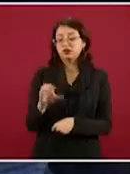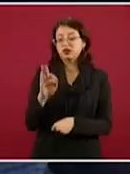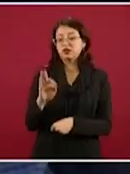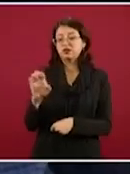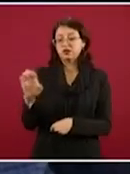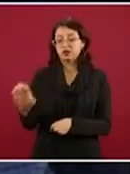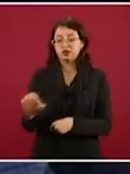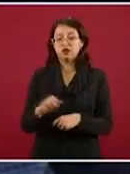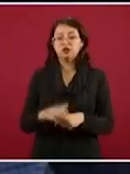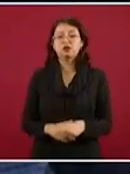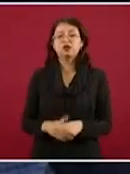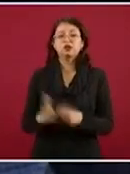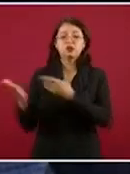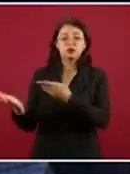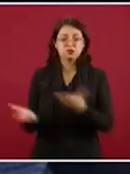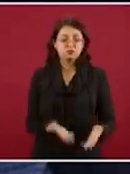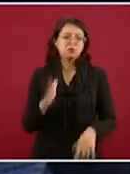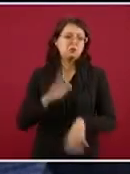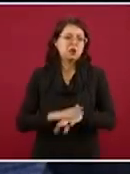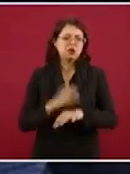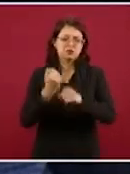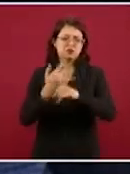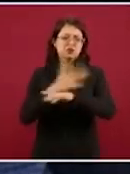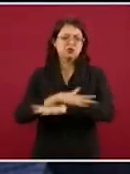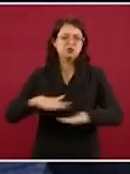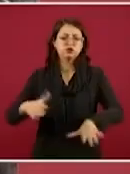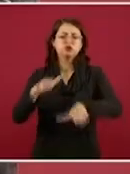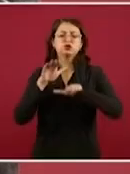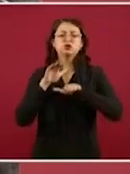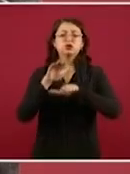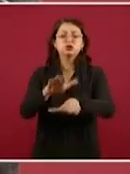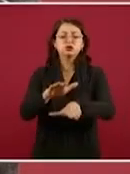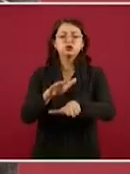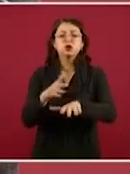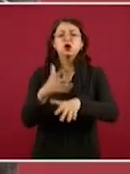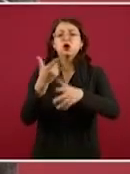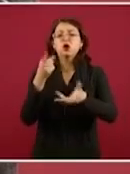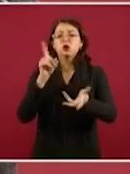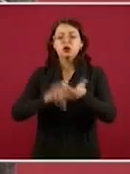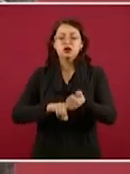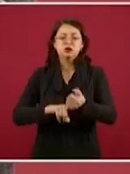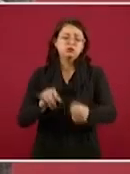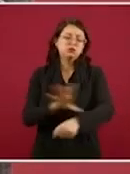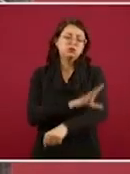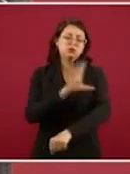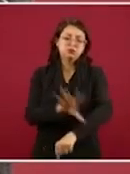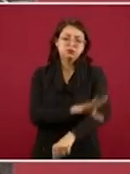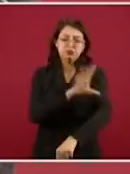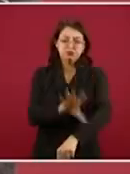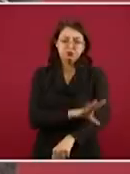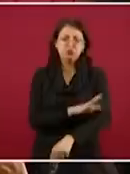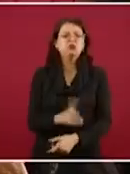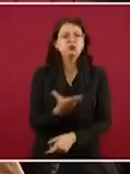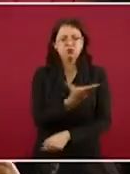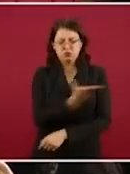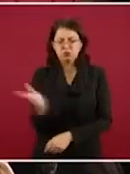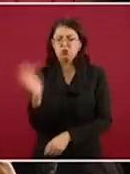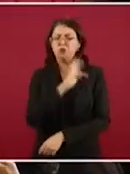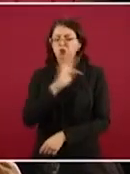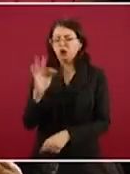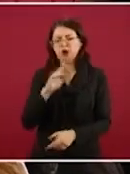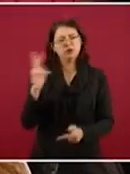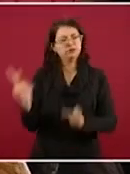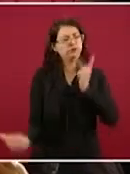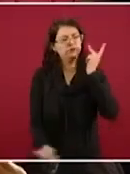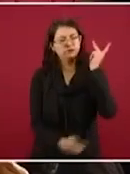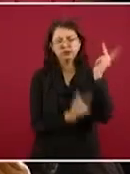Electricidad para informarles cómo va el sector energético. O sea que van a tener posibilidad